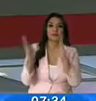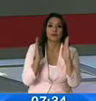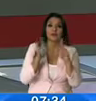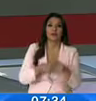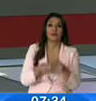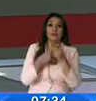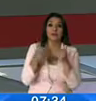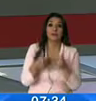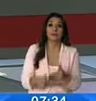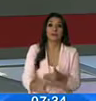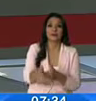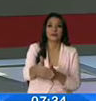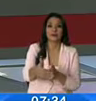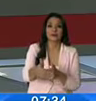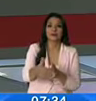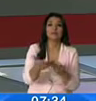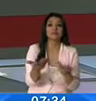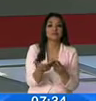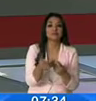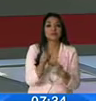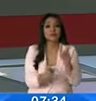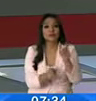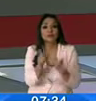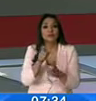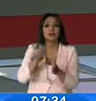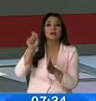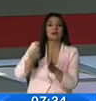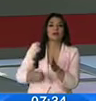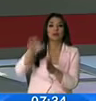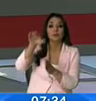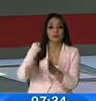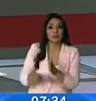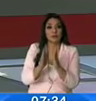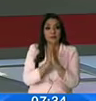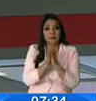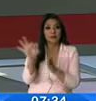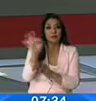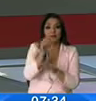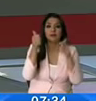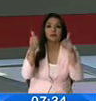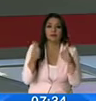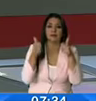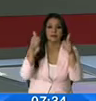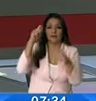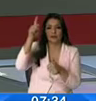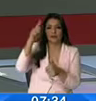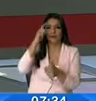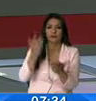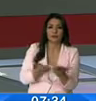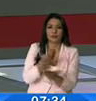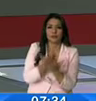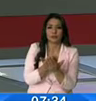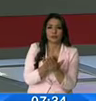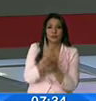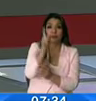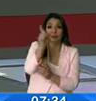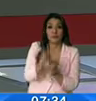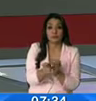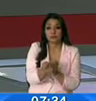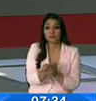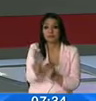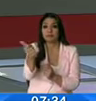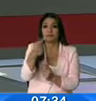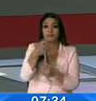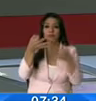la etapa de impugnación en la designación de Procurador General del Estado. De la terna enviada por el Ejecutivo, una persona quedó fuera por